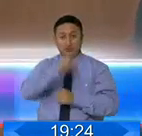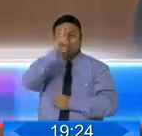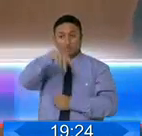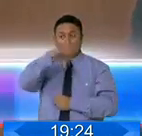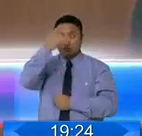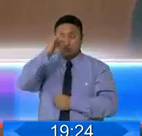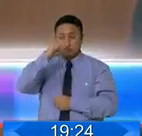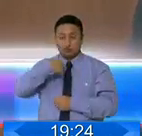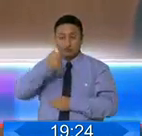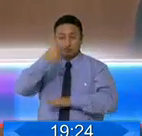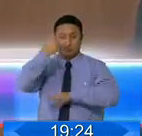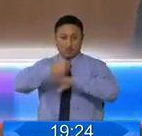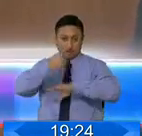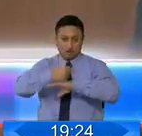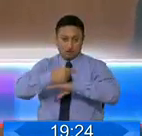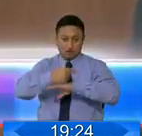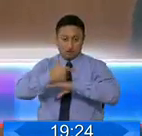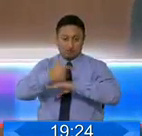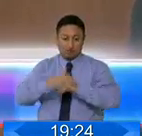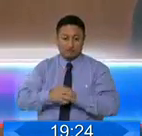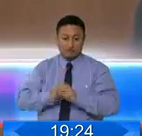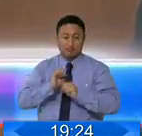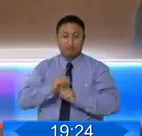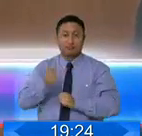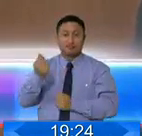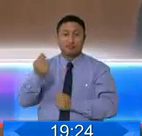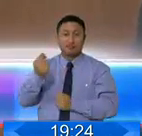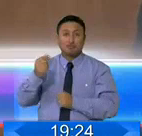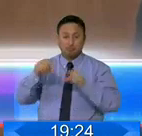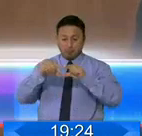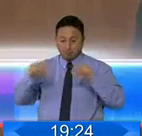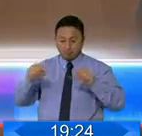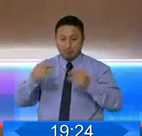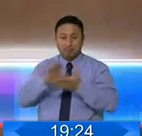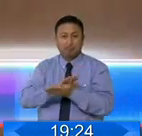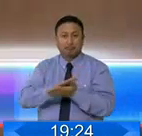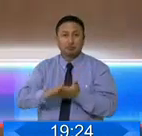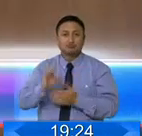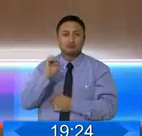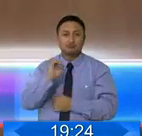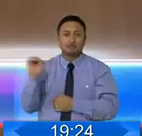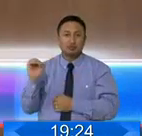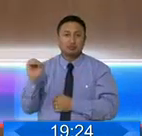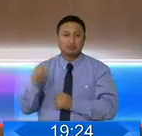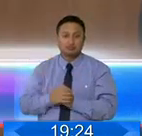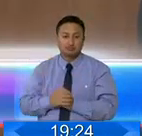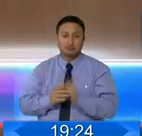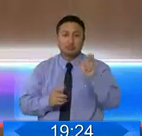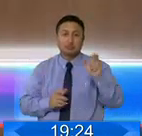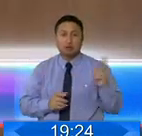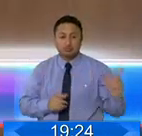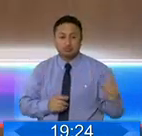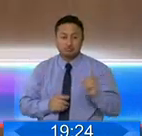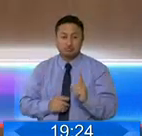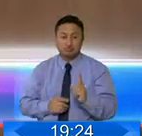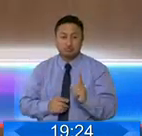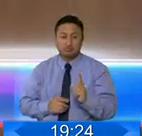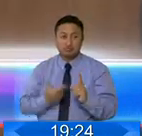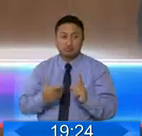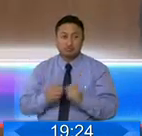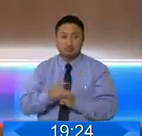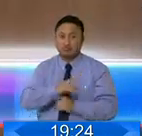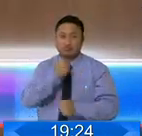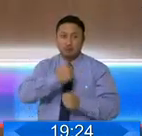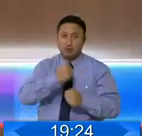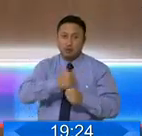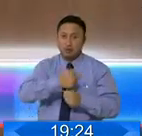2018, con la cuenta prácticamente vacía. La gente venía por cumplir con